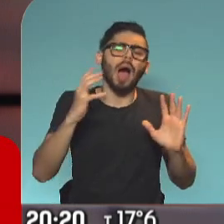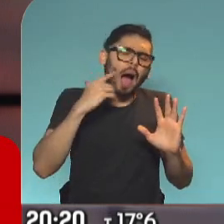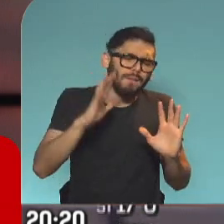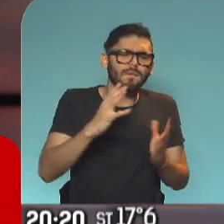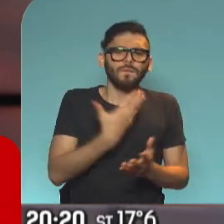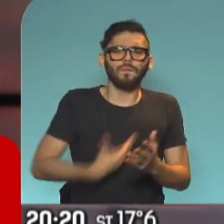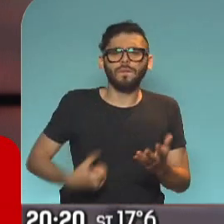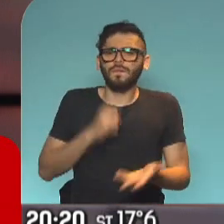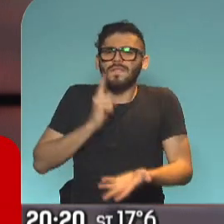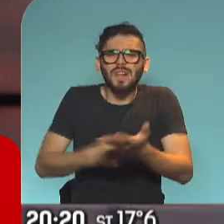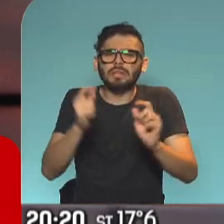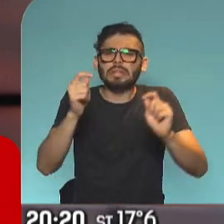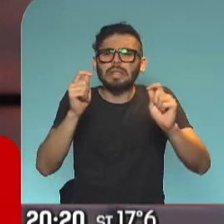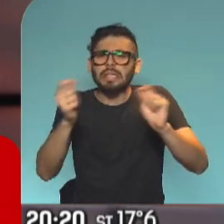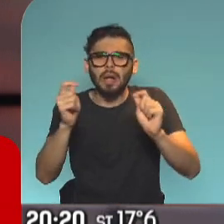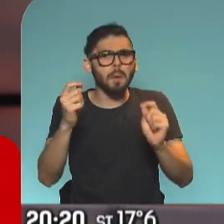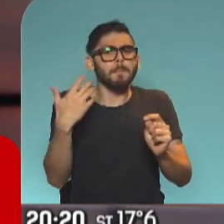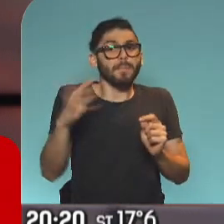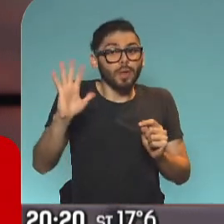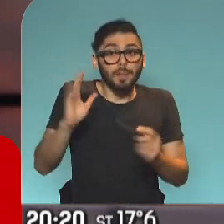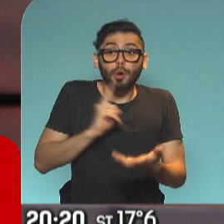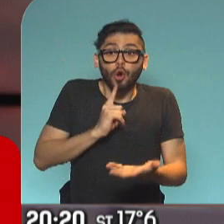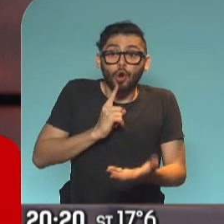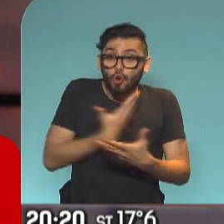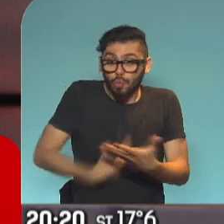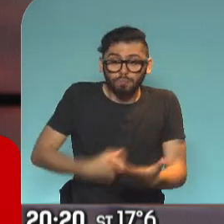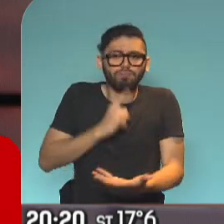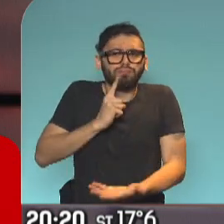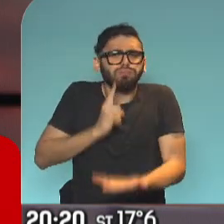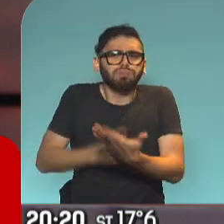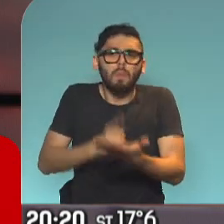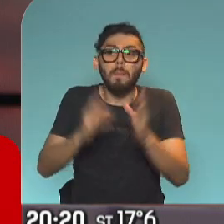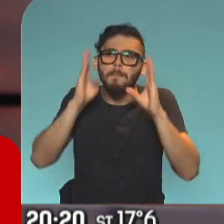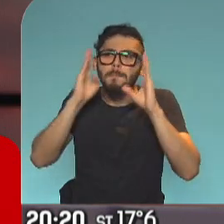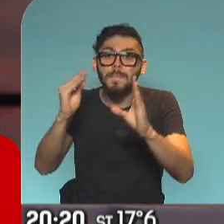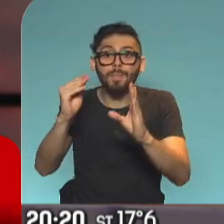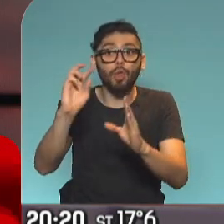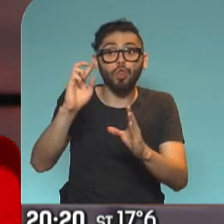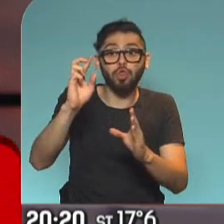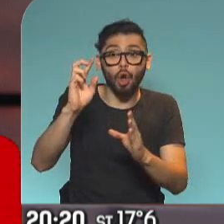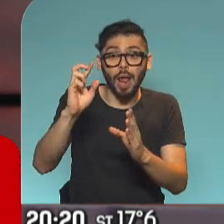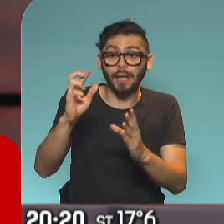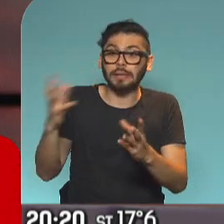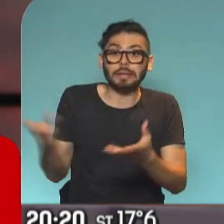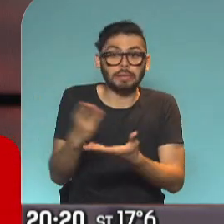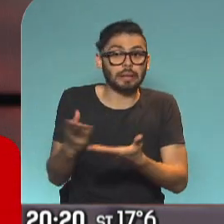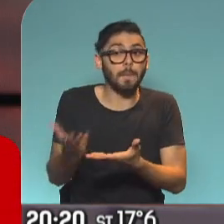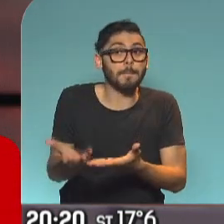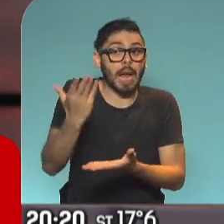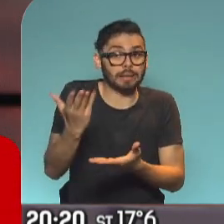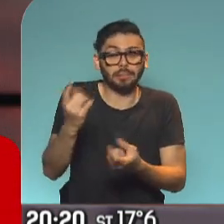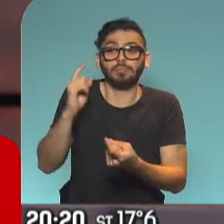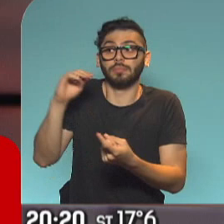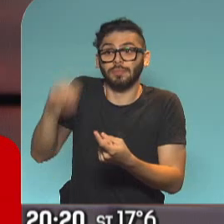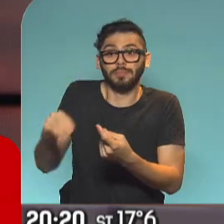pueden retocar, se pueden mejorar o demás. Pero van orientadas a aumentar la oferta de dólares y no devaluar, porque el que hoy busca devaluar, básicamente